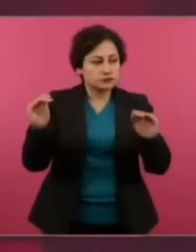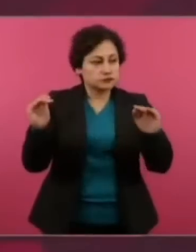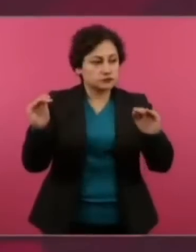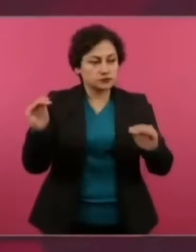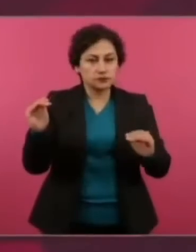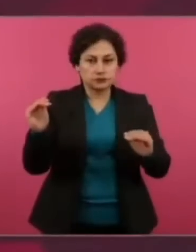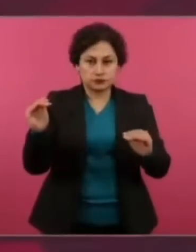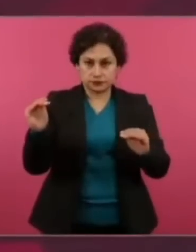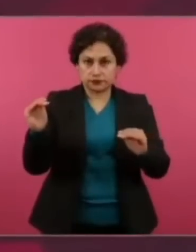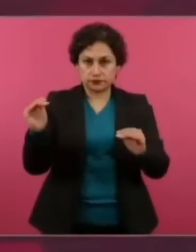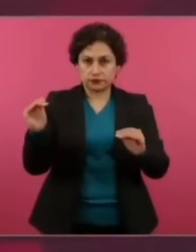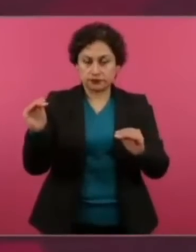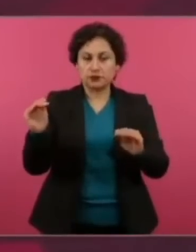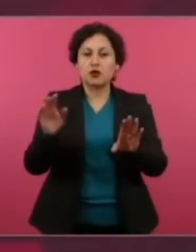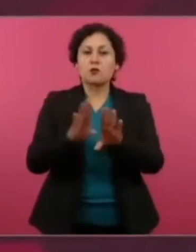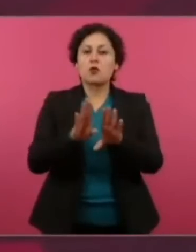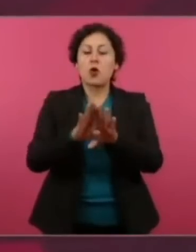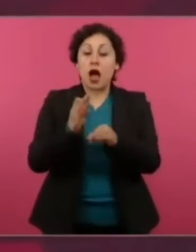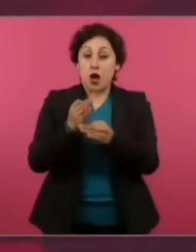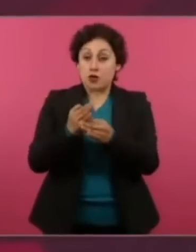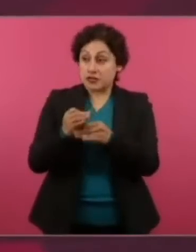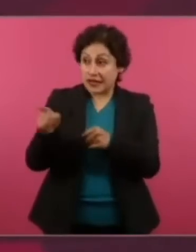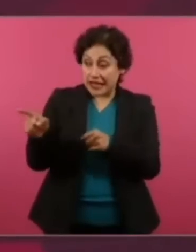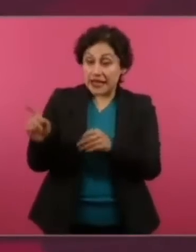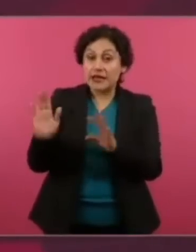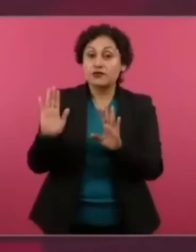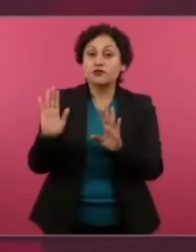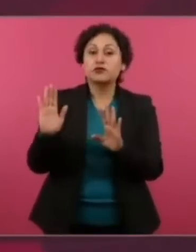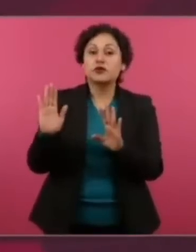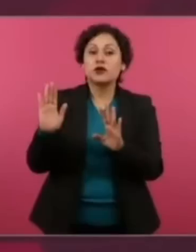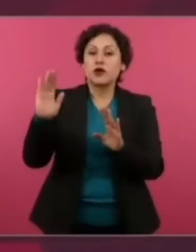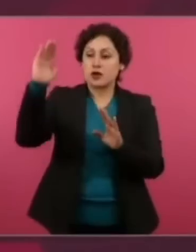menos. Ahora,